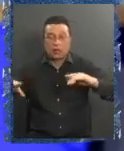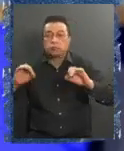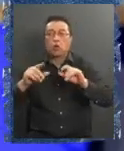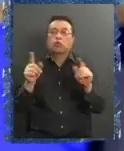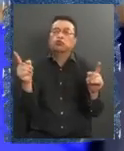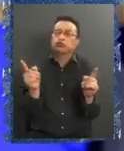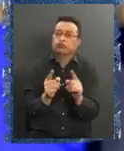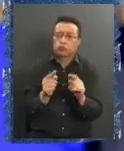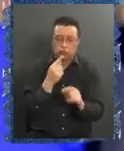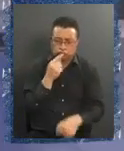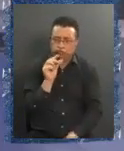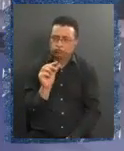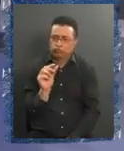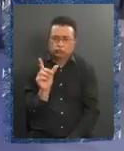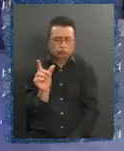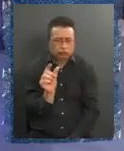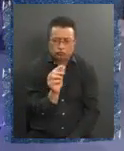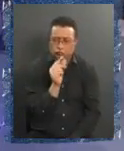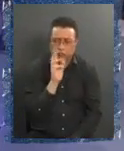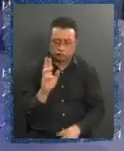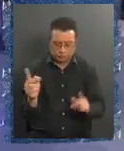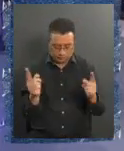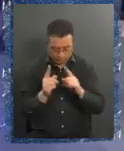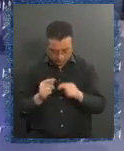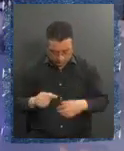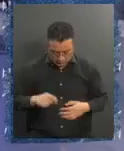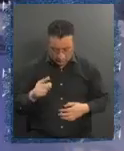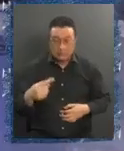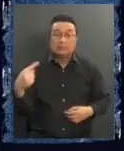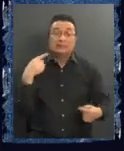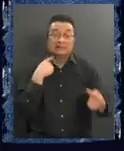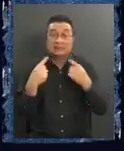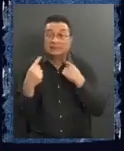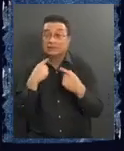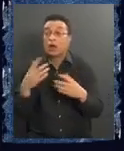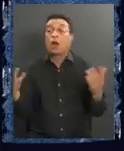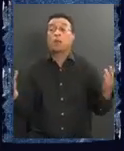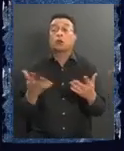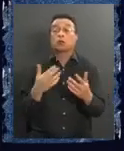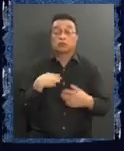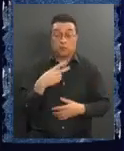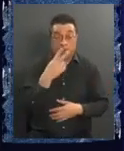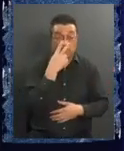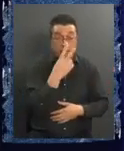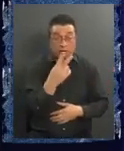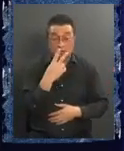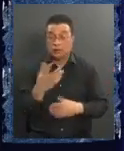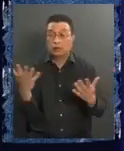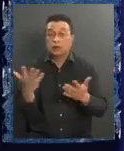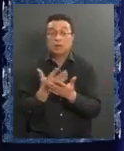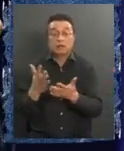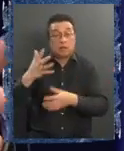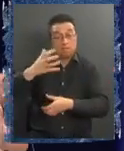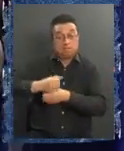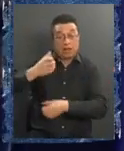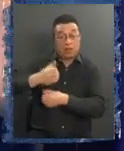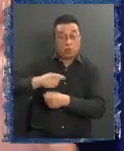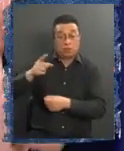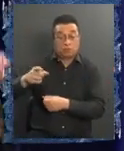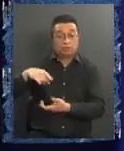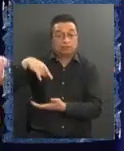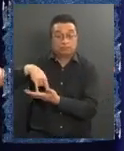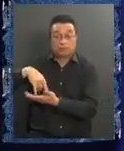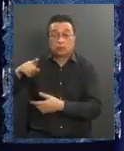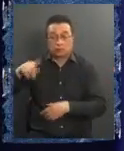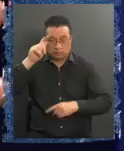quedan minutos. Mira, va a perjudicar, porque cuando uno ve lo que estaba pasando, yo, por ejemplo, el caso de Paraguay. En Paraguay el Parlamento tiene